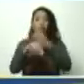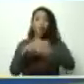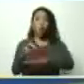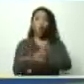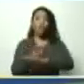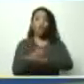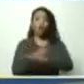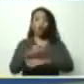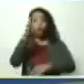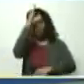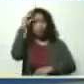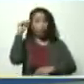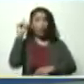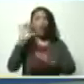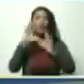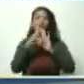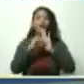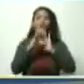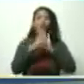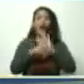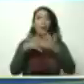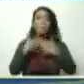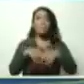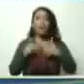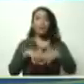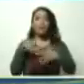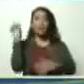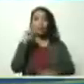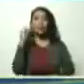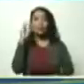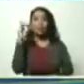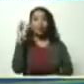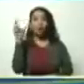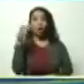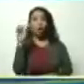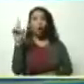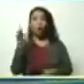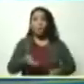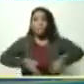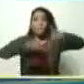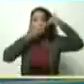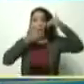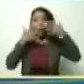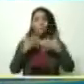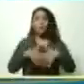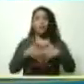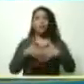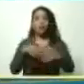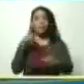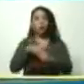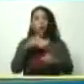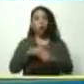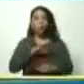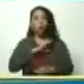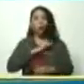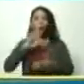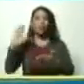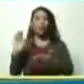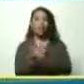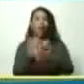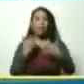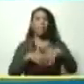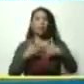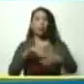de Donald Trump de robarse la empresa CITGO de secuestrar la empresa CITGO de quitarle a la empresa